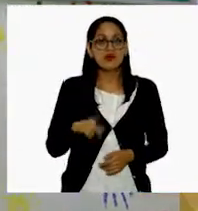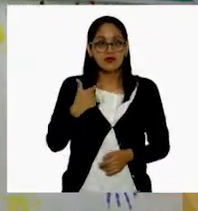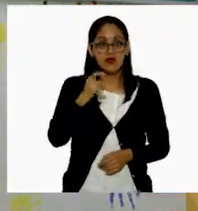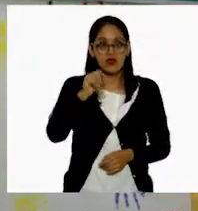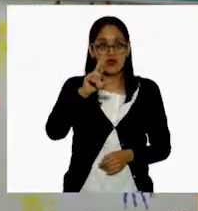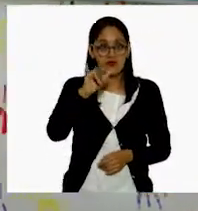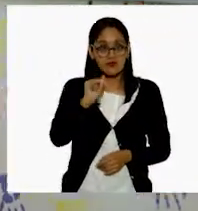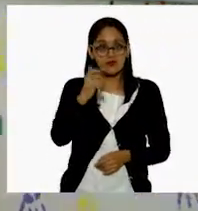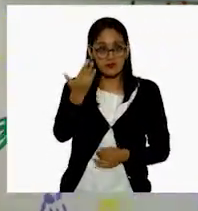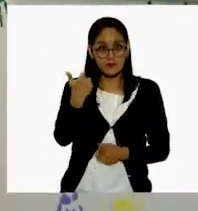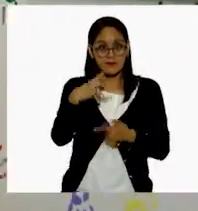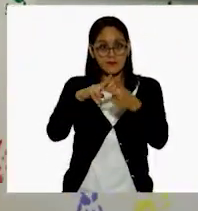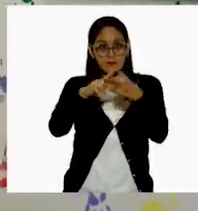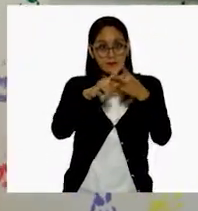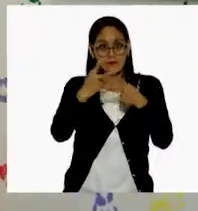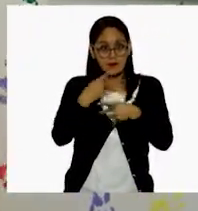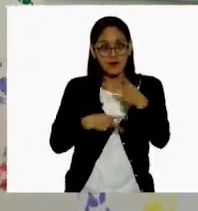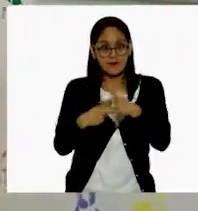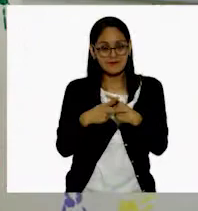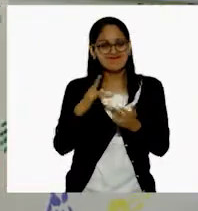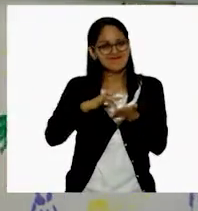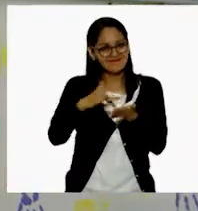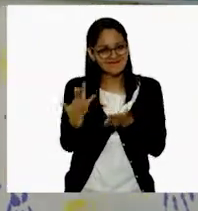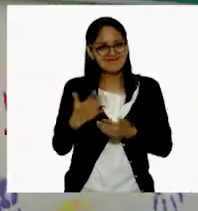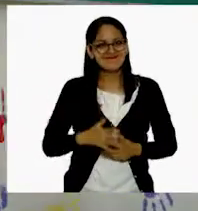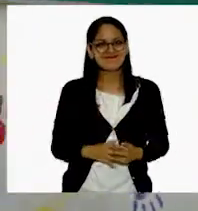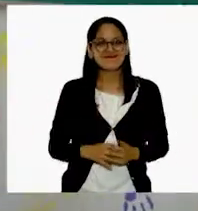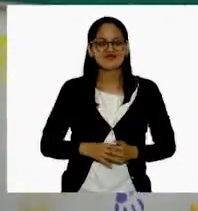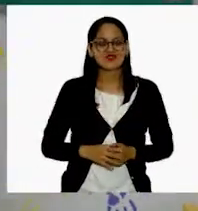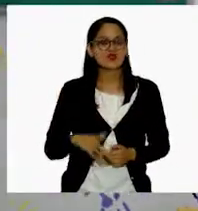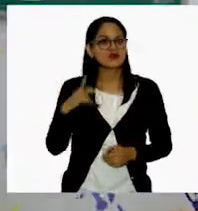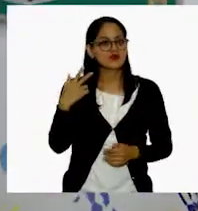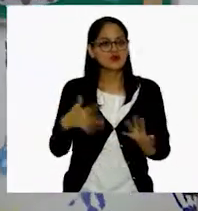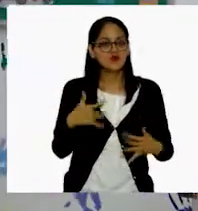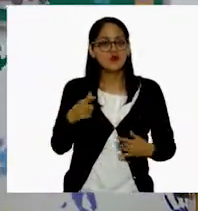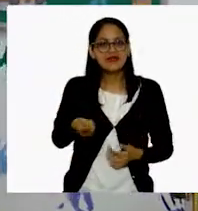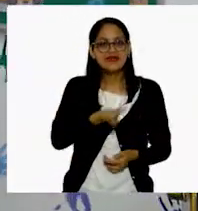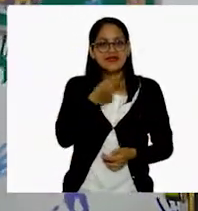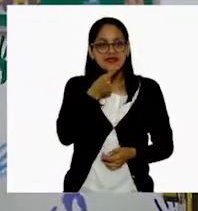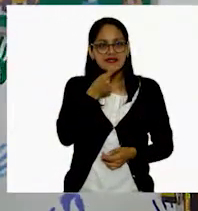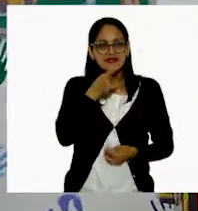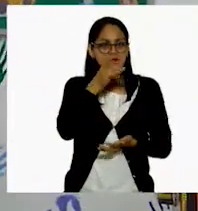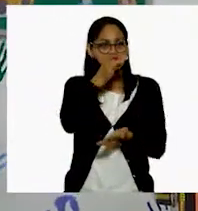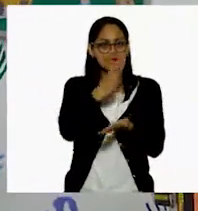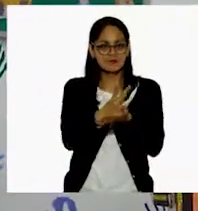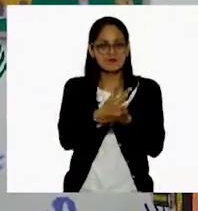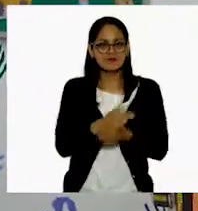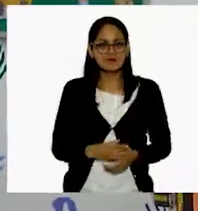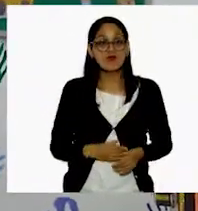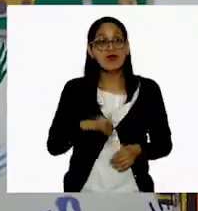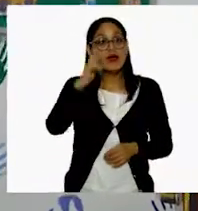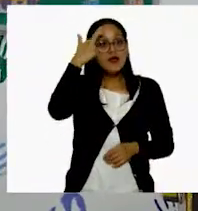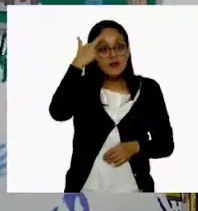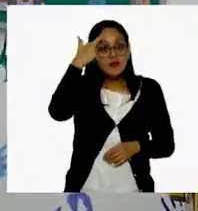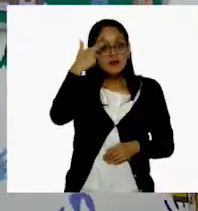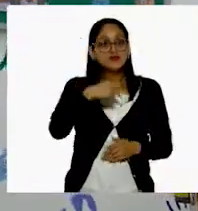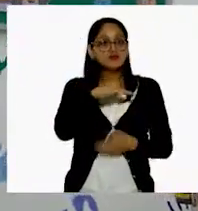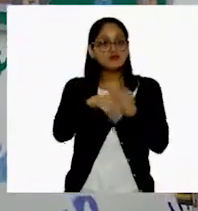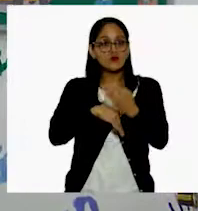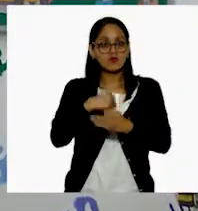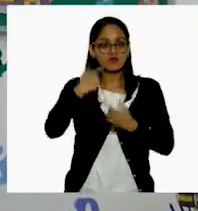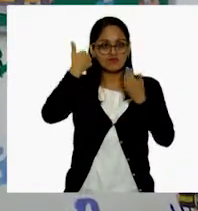prestas tu estrella? Gloria. Muy bien, gracias, Gloria. Eres una niña única. Recuerden que somos